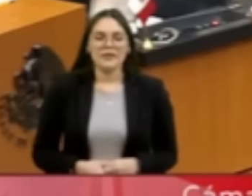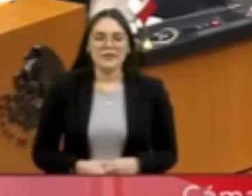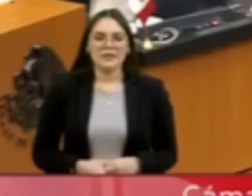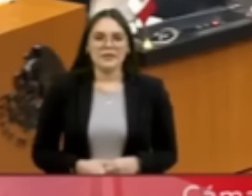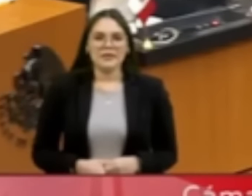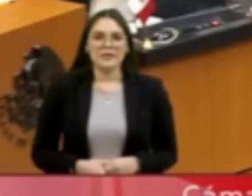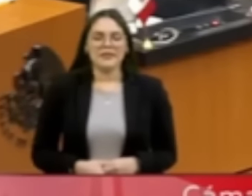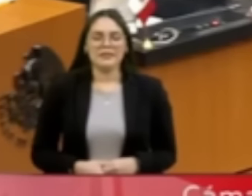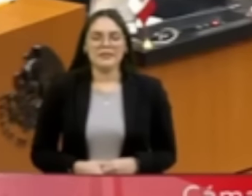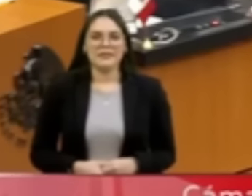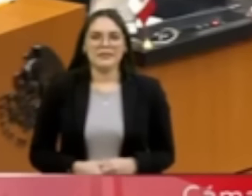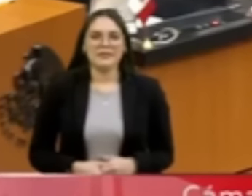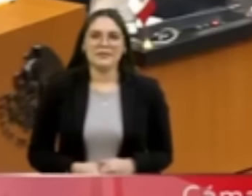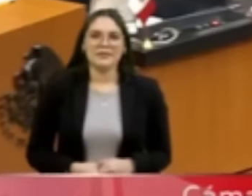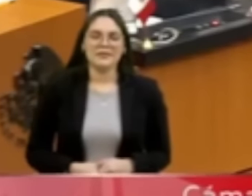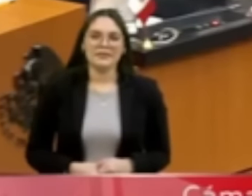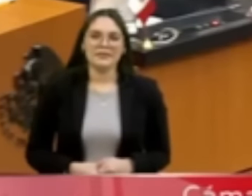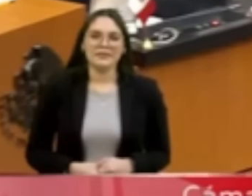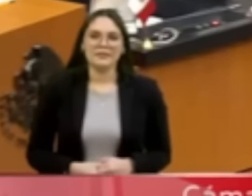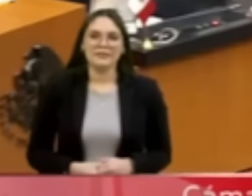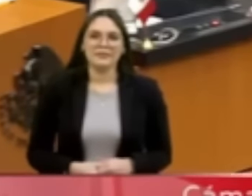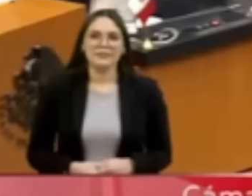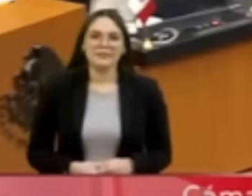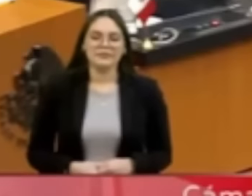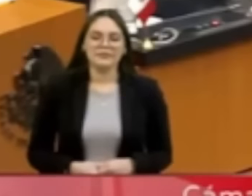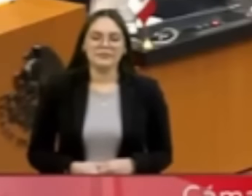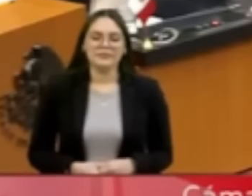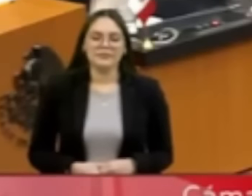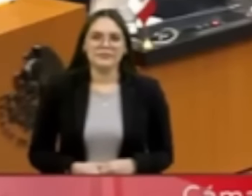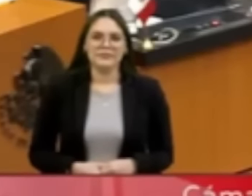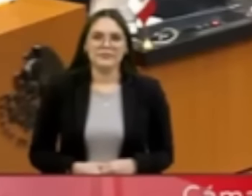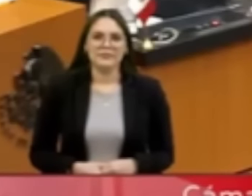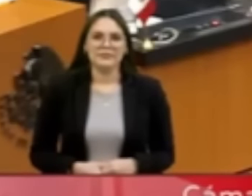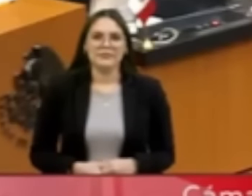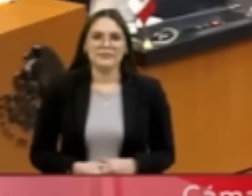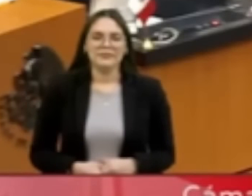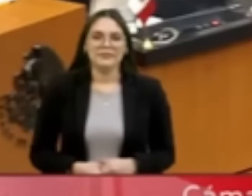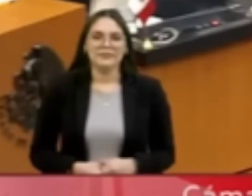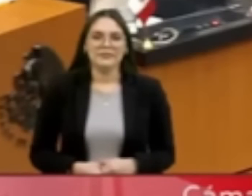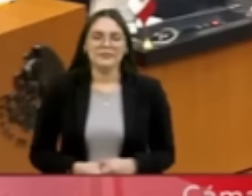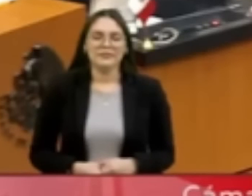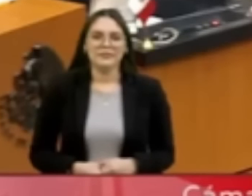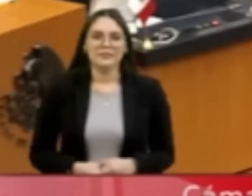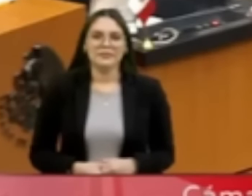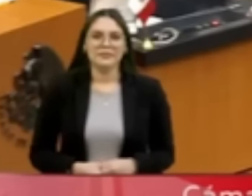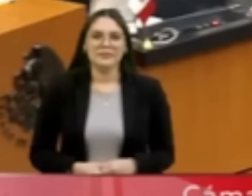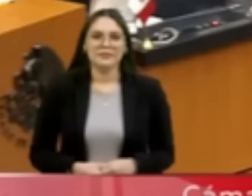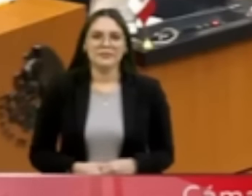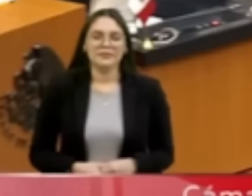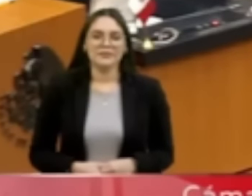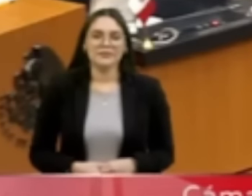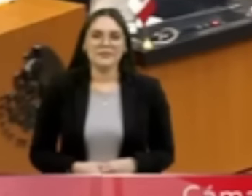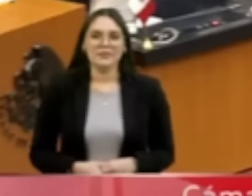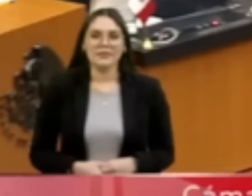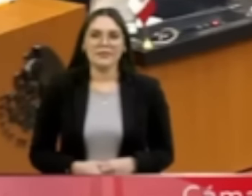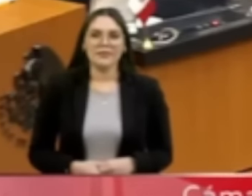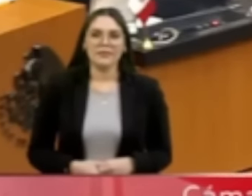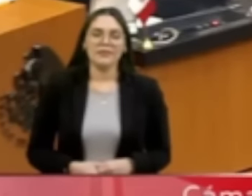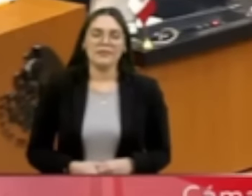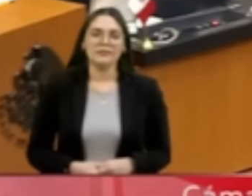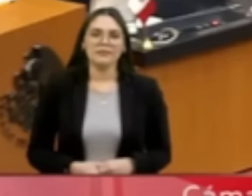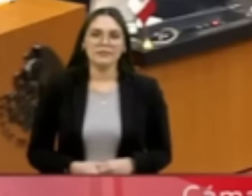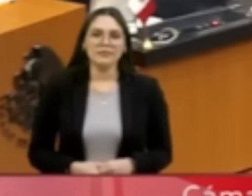juramentar como senador en el puesto de su hijo, que se declara enfermo, y